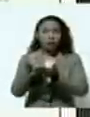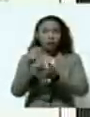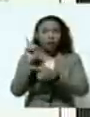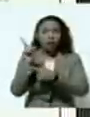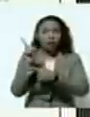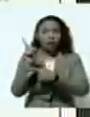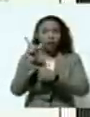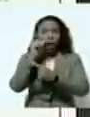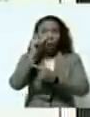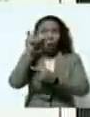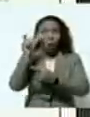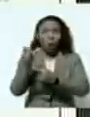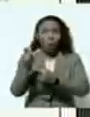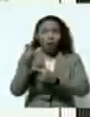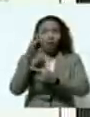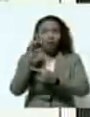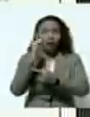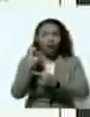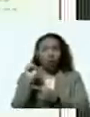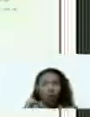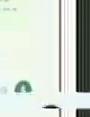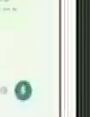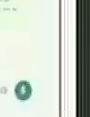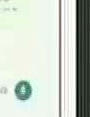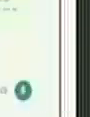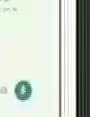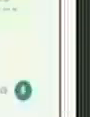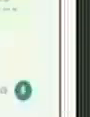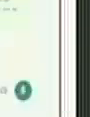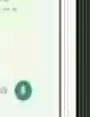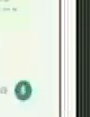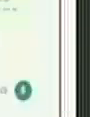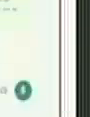Franco Casella y Marco Aurelio Quiñones.